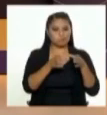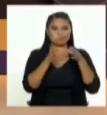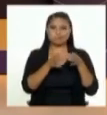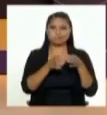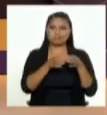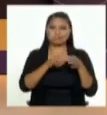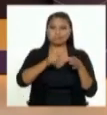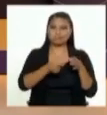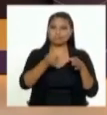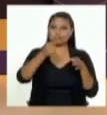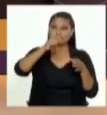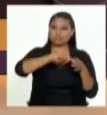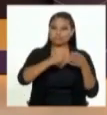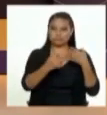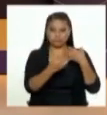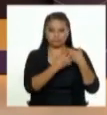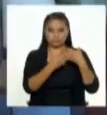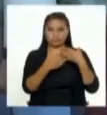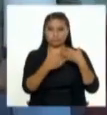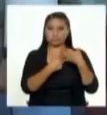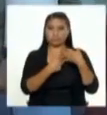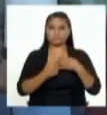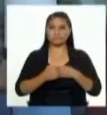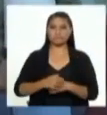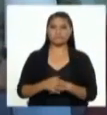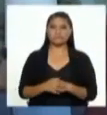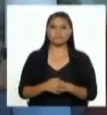etiquetado? Muy buenas noches.